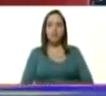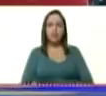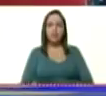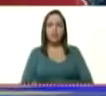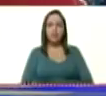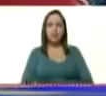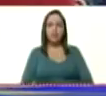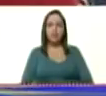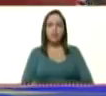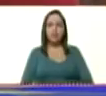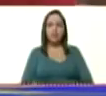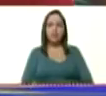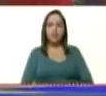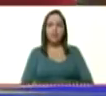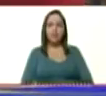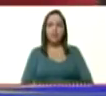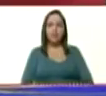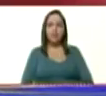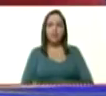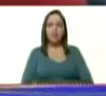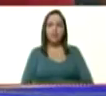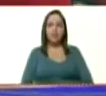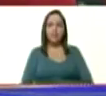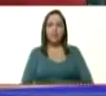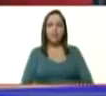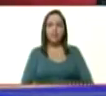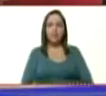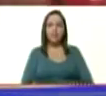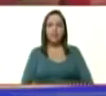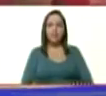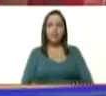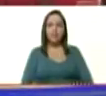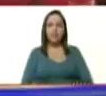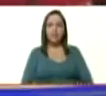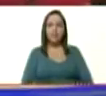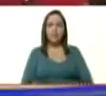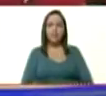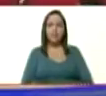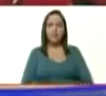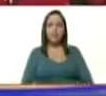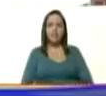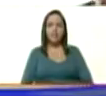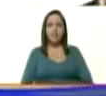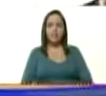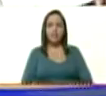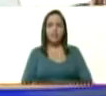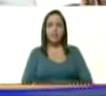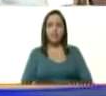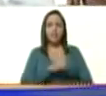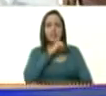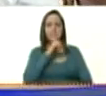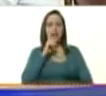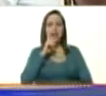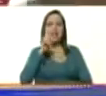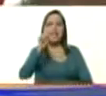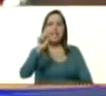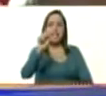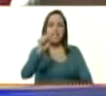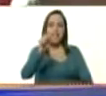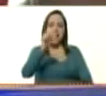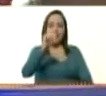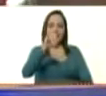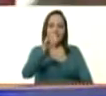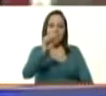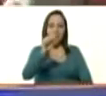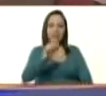Silita. Tania. Tania, me